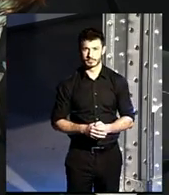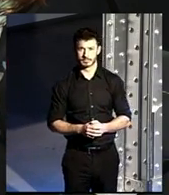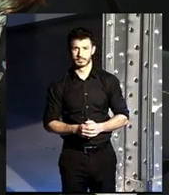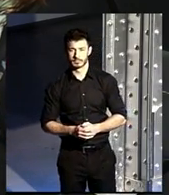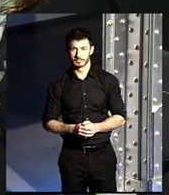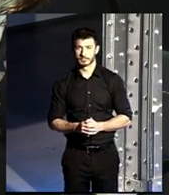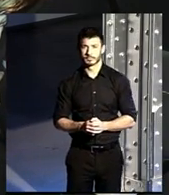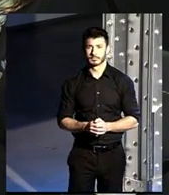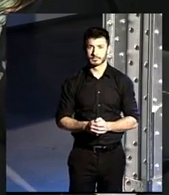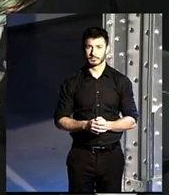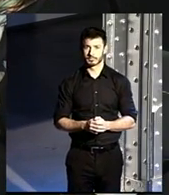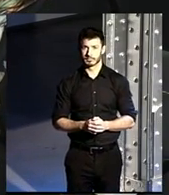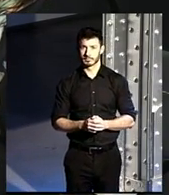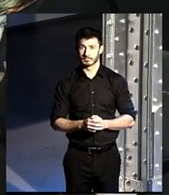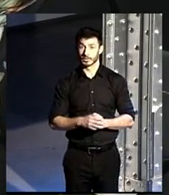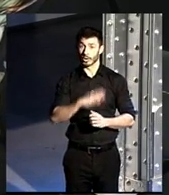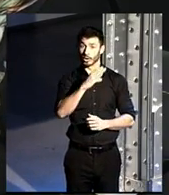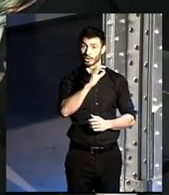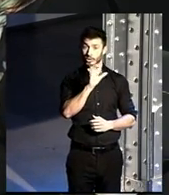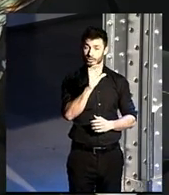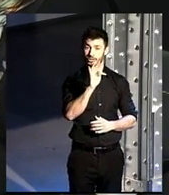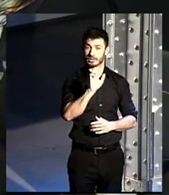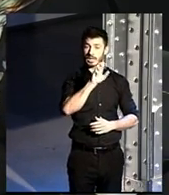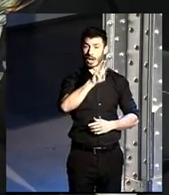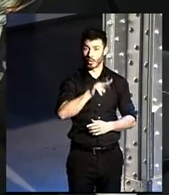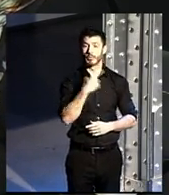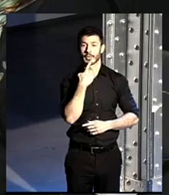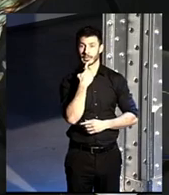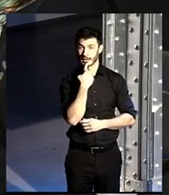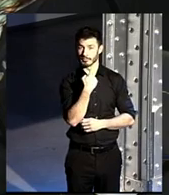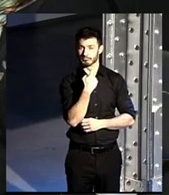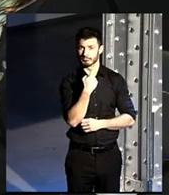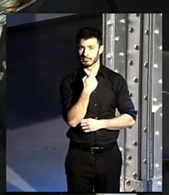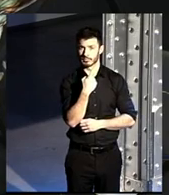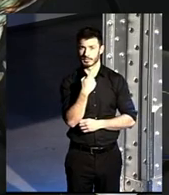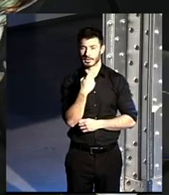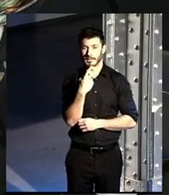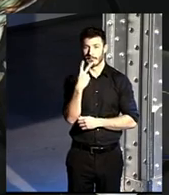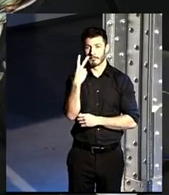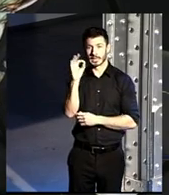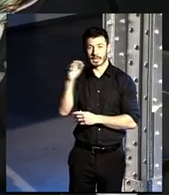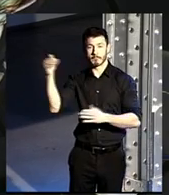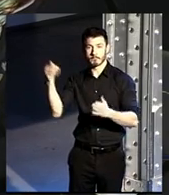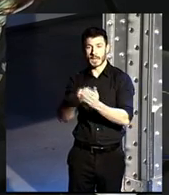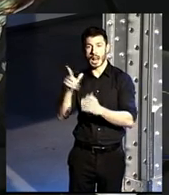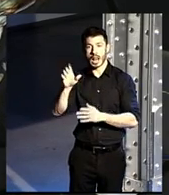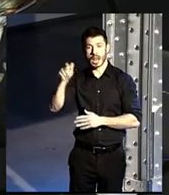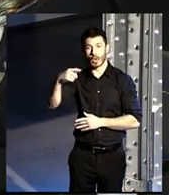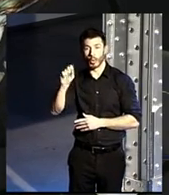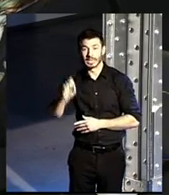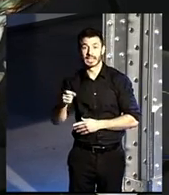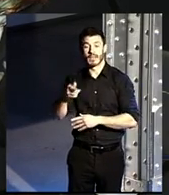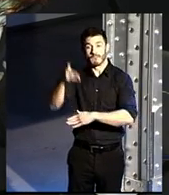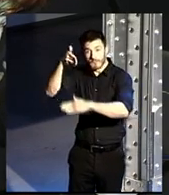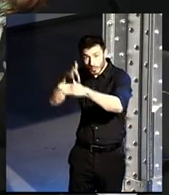Bible. Jacques Cousteau decía que 20.000 leguas de viaje submarino era la Biblia de los barcos.